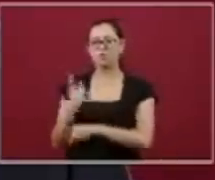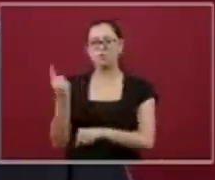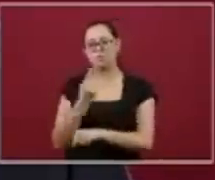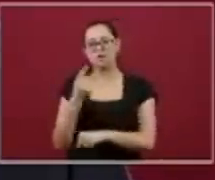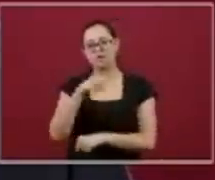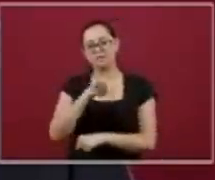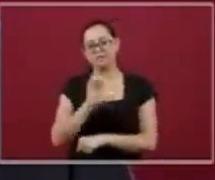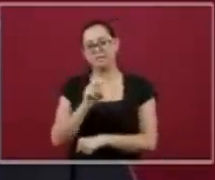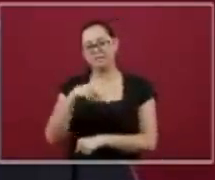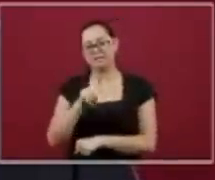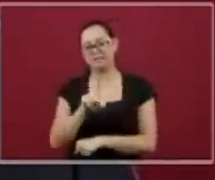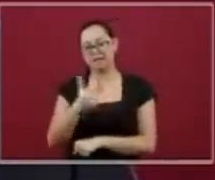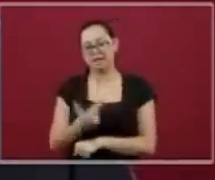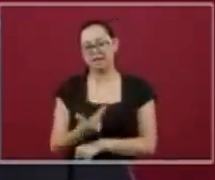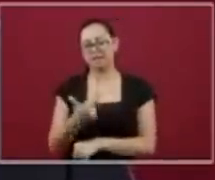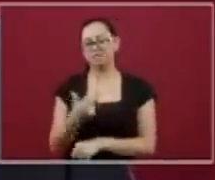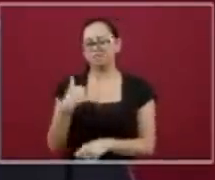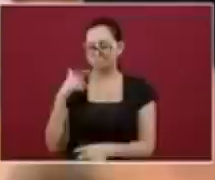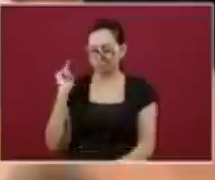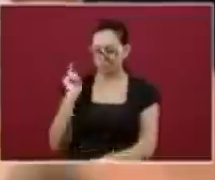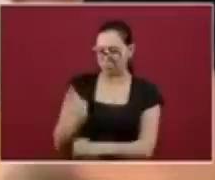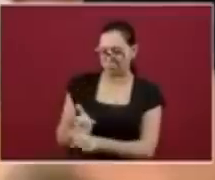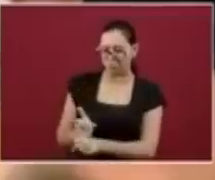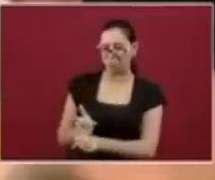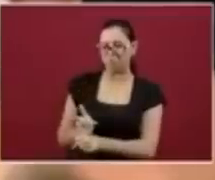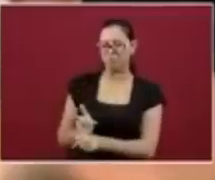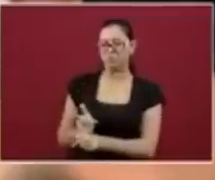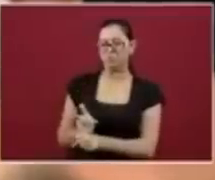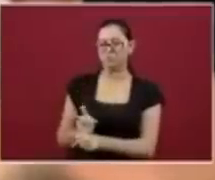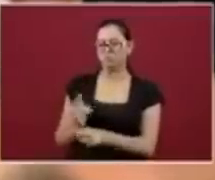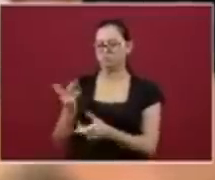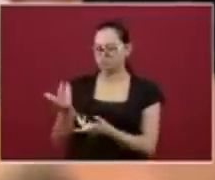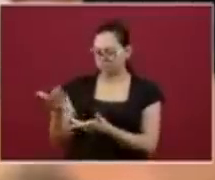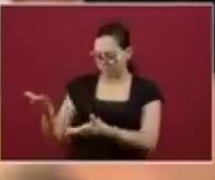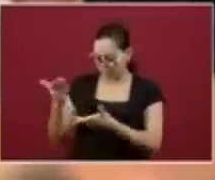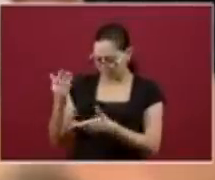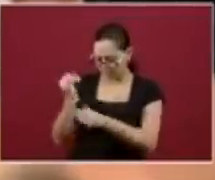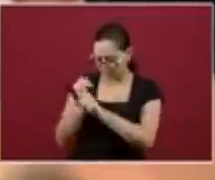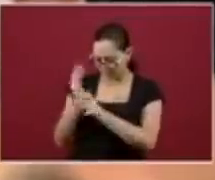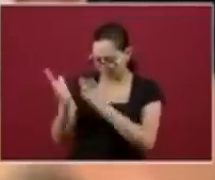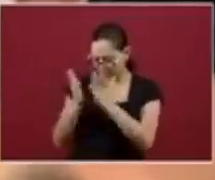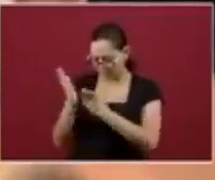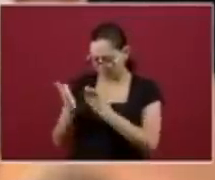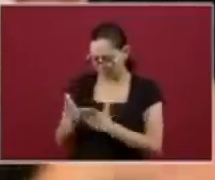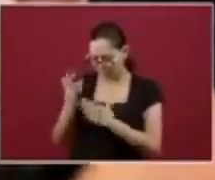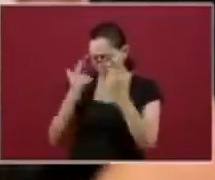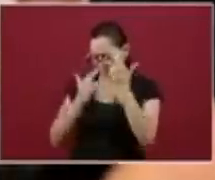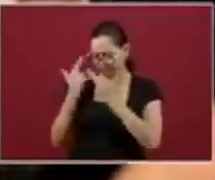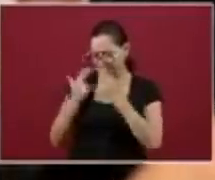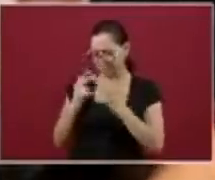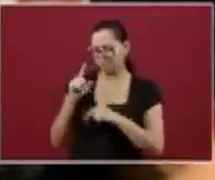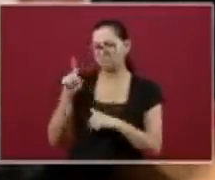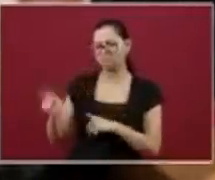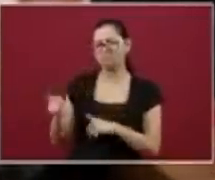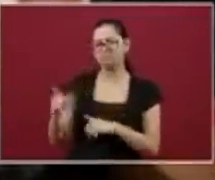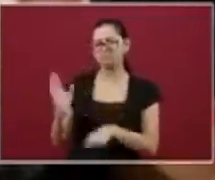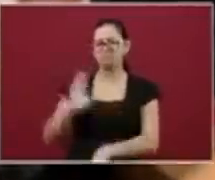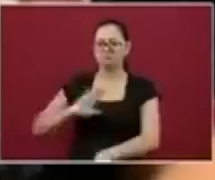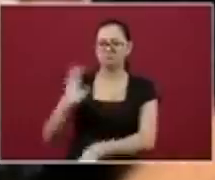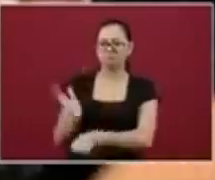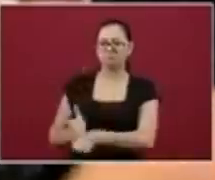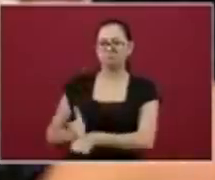CNDH encontró que en su investigación él impuso una